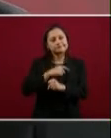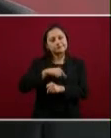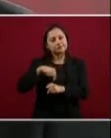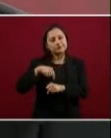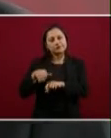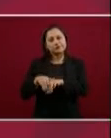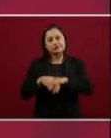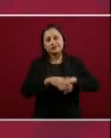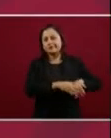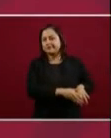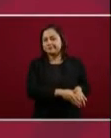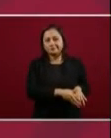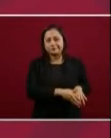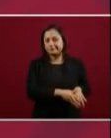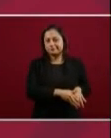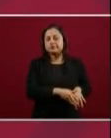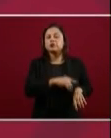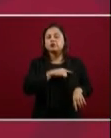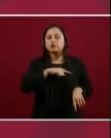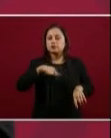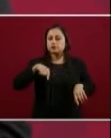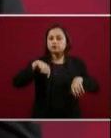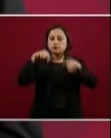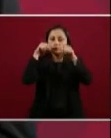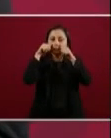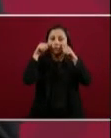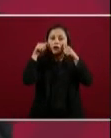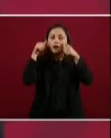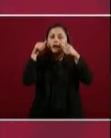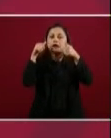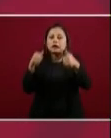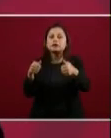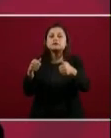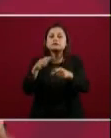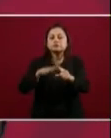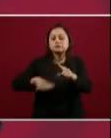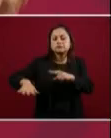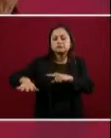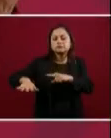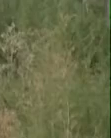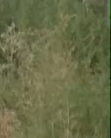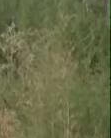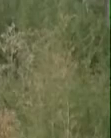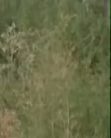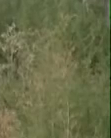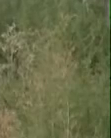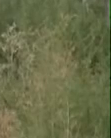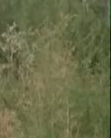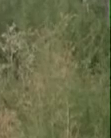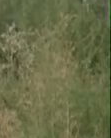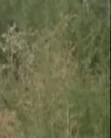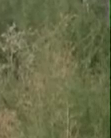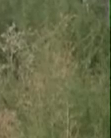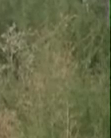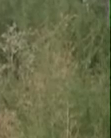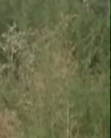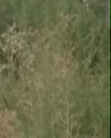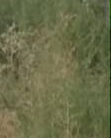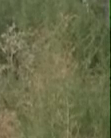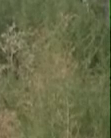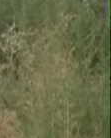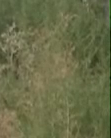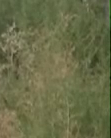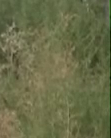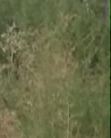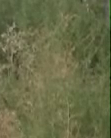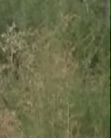de seguridad, y no vemos que esté dando un resultado. Al contrario, los tienen en la zona sur de nuestro país en